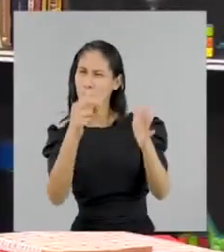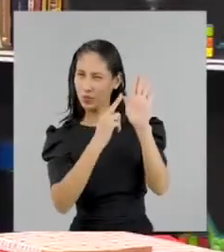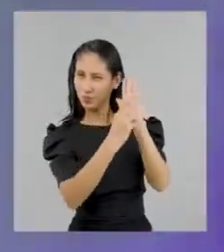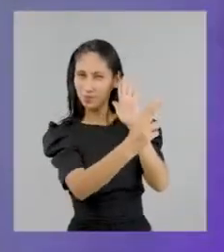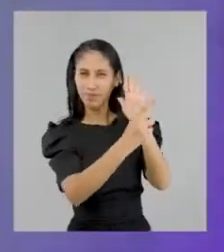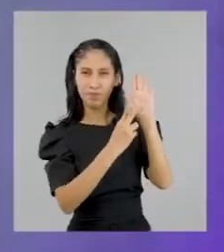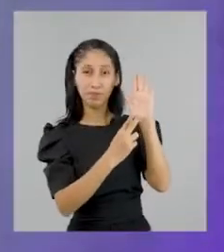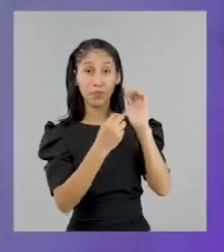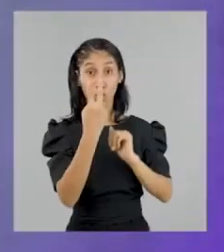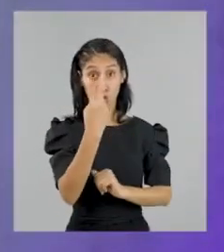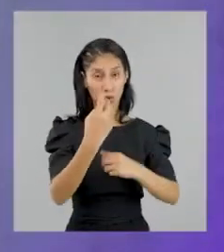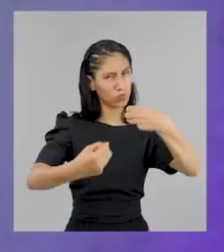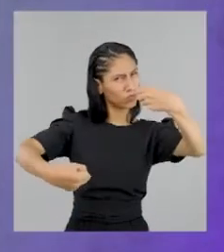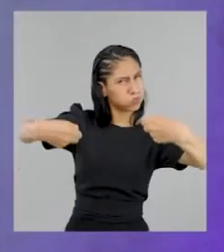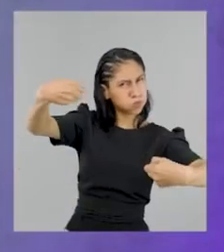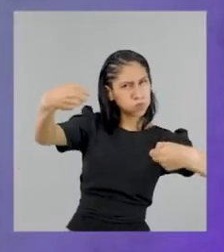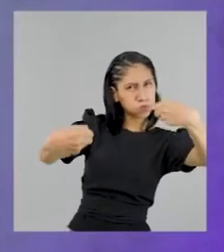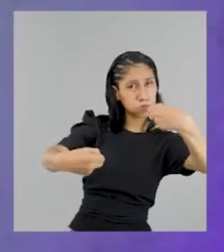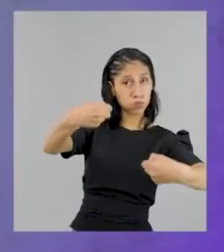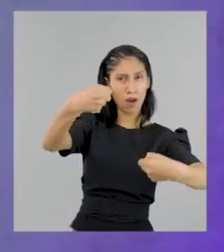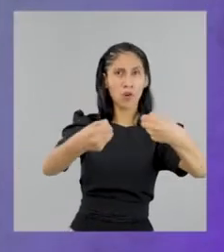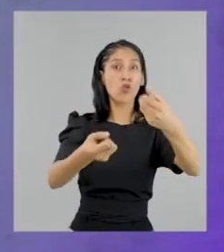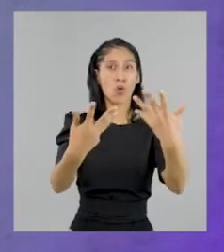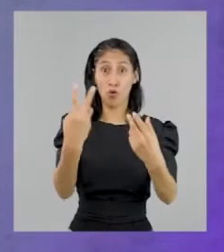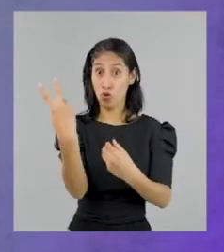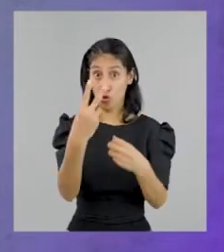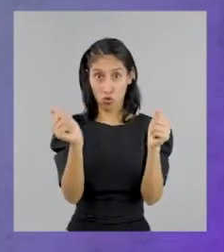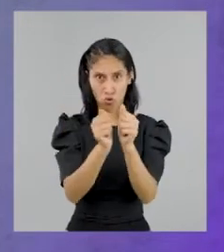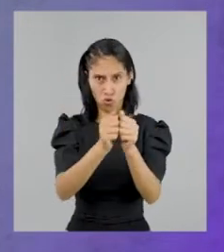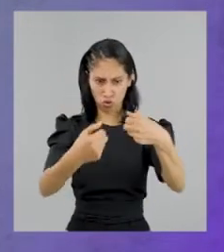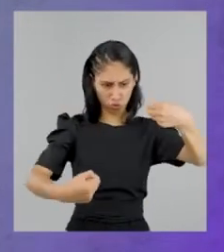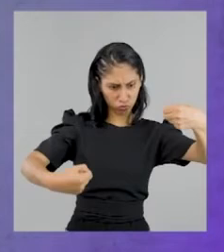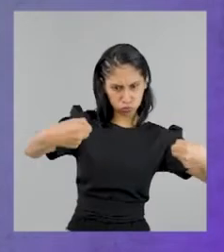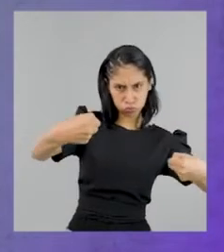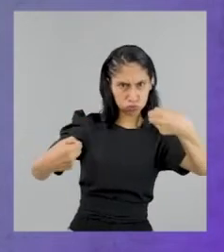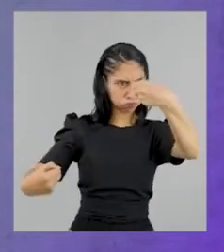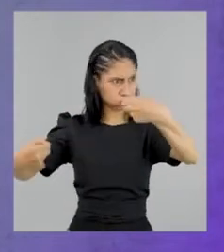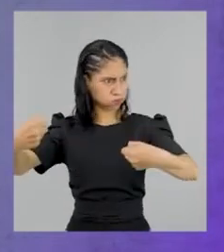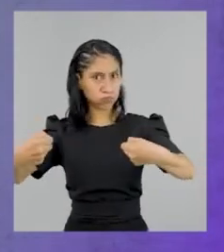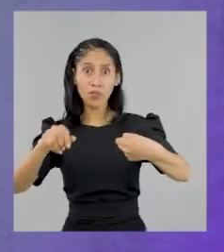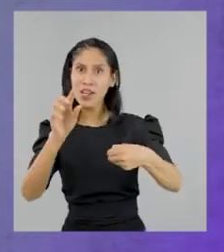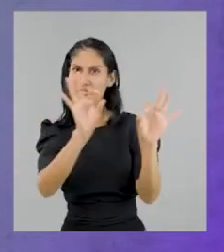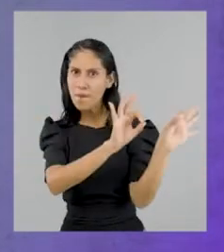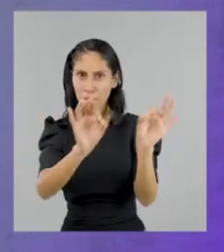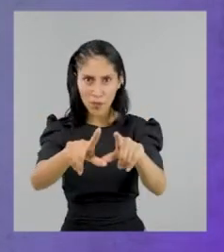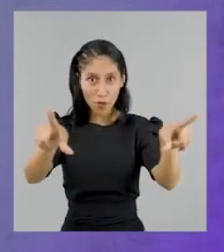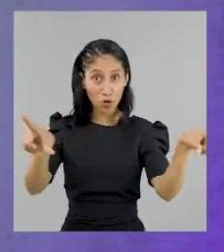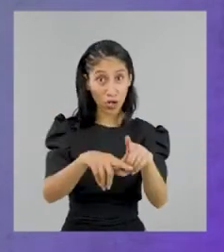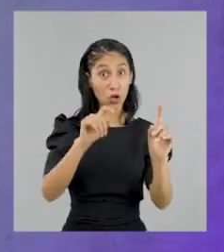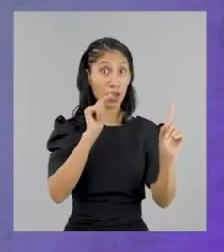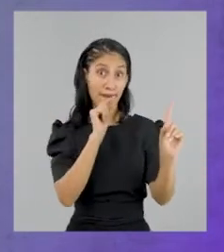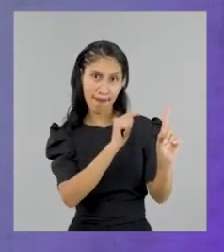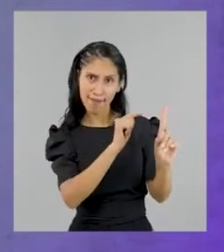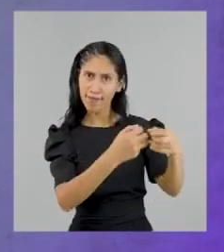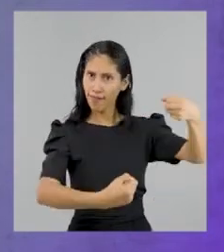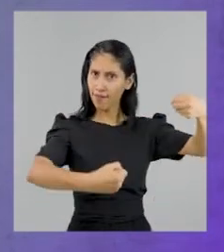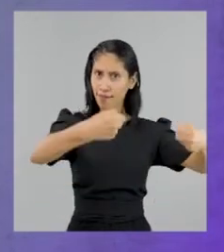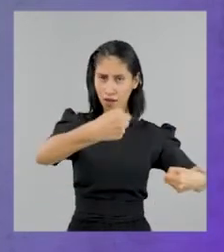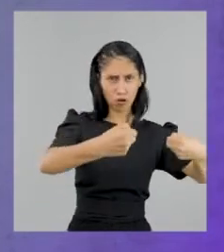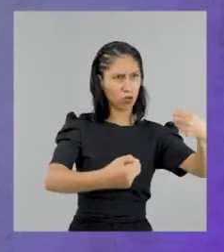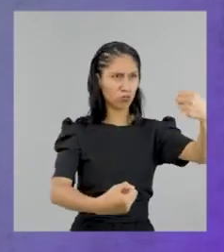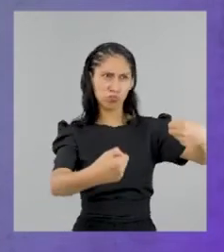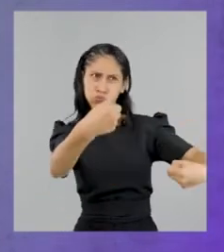Veamos otra situación. Dos automóviles parten simultáneamente de un mismo punto. Uno va